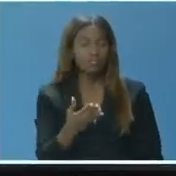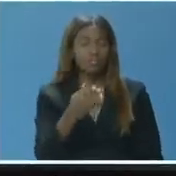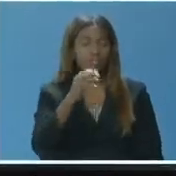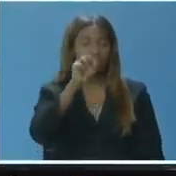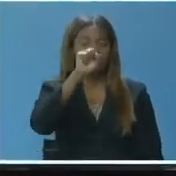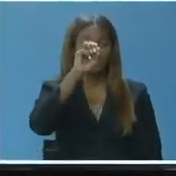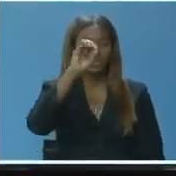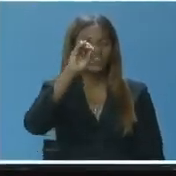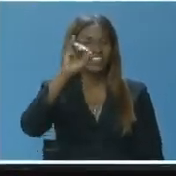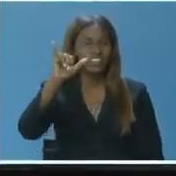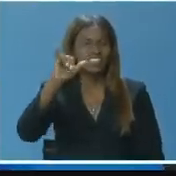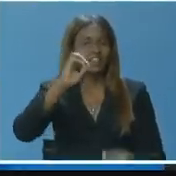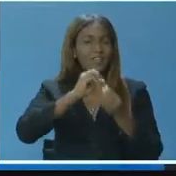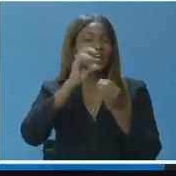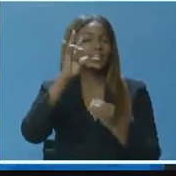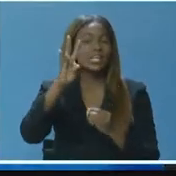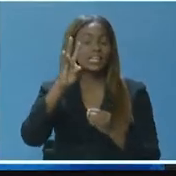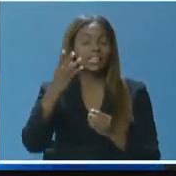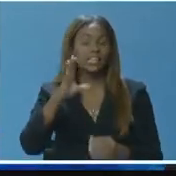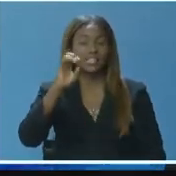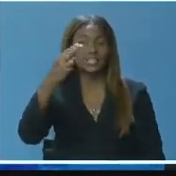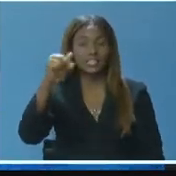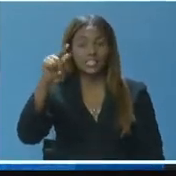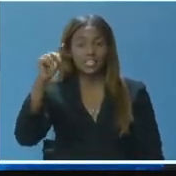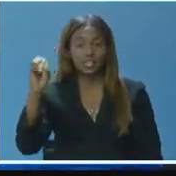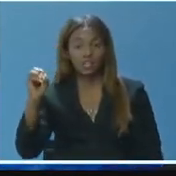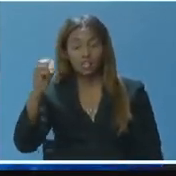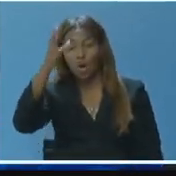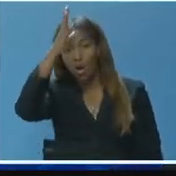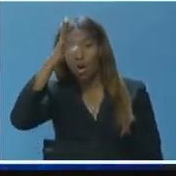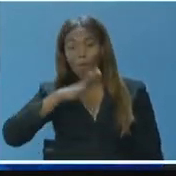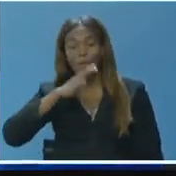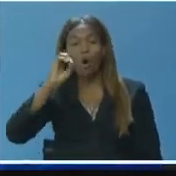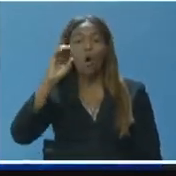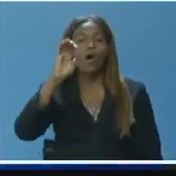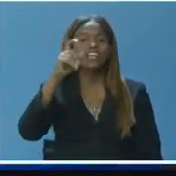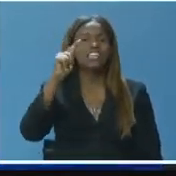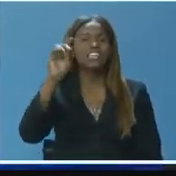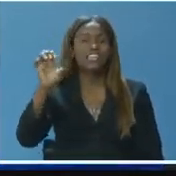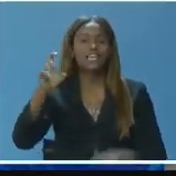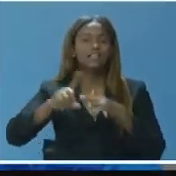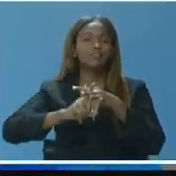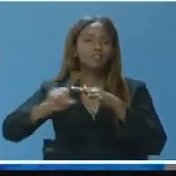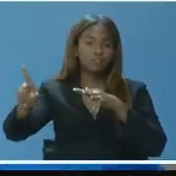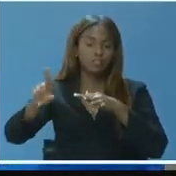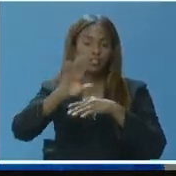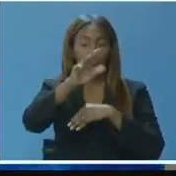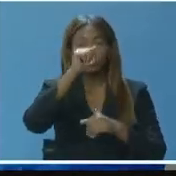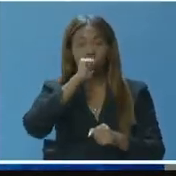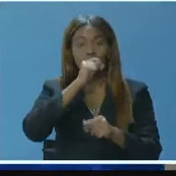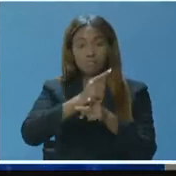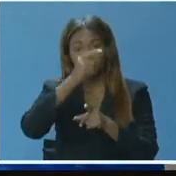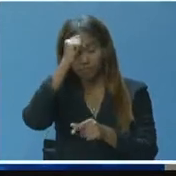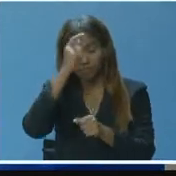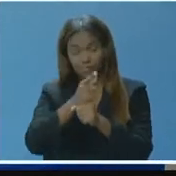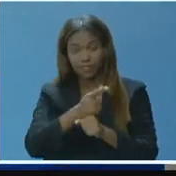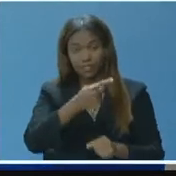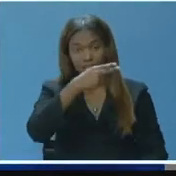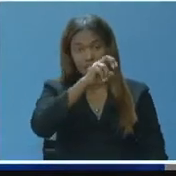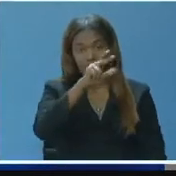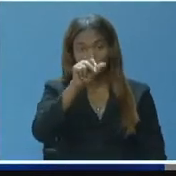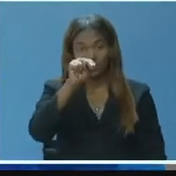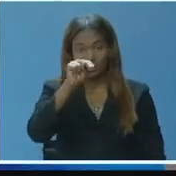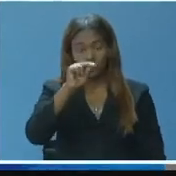Sony 7, el Chiquito, el Hombre o Chite, se encuentran prófugos sus hermanos Harrington,